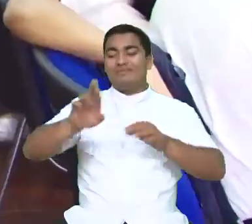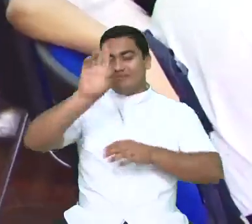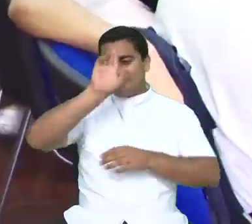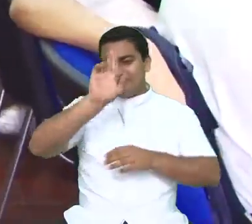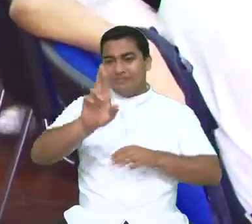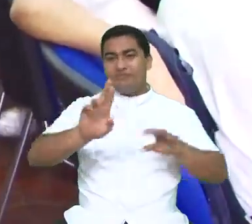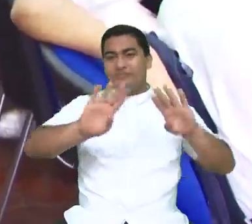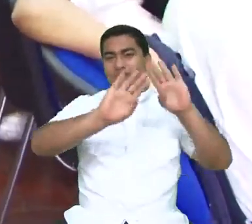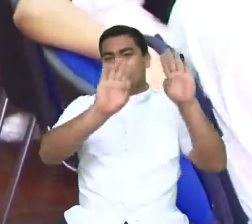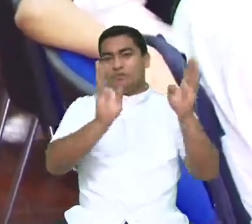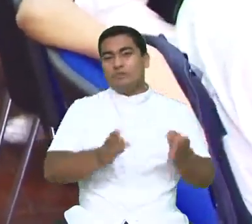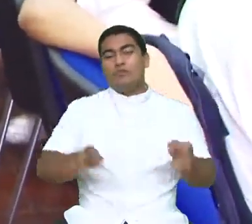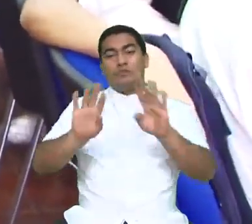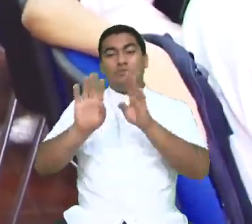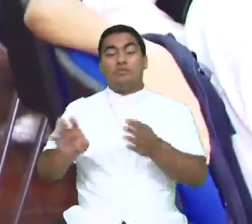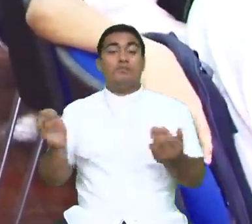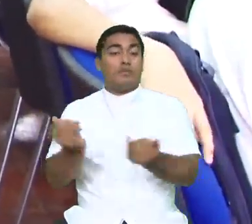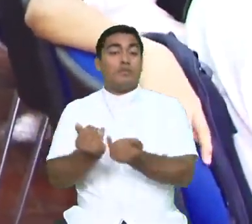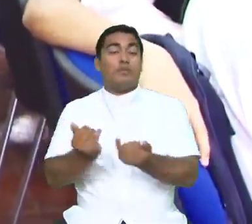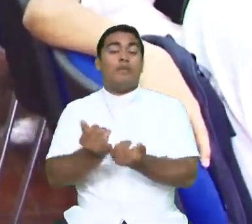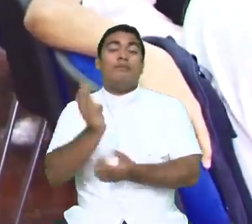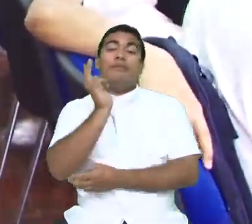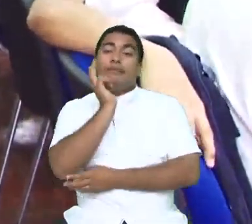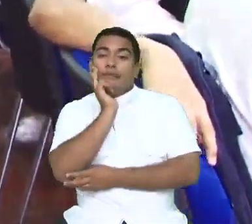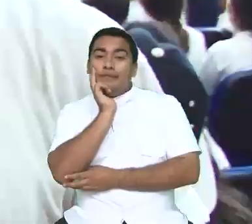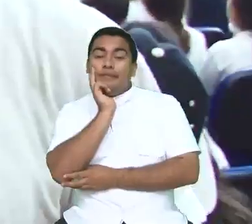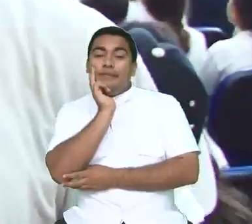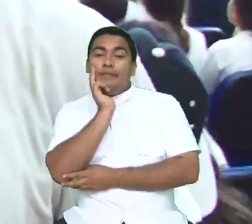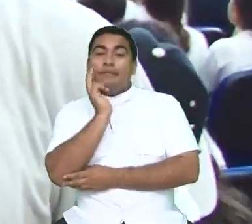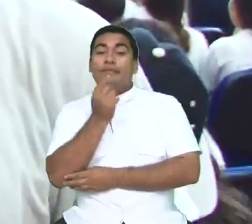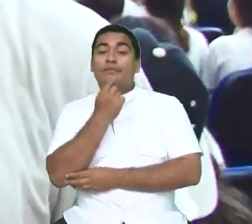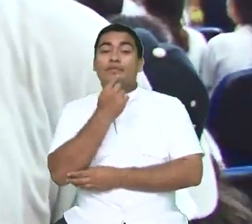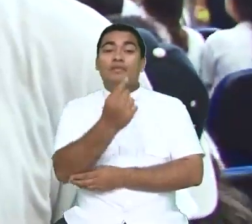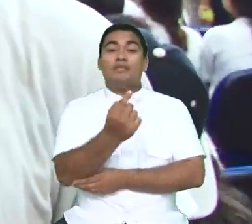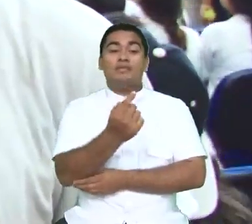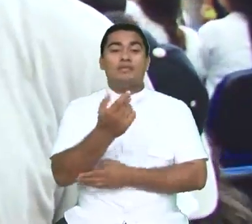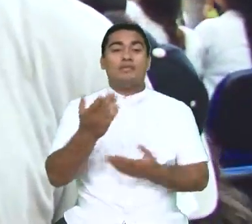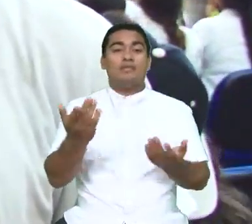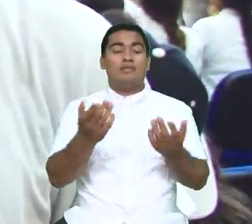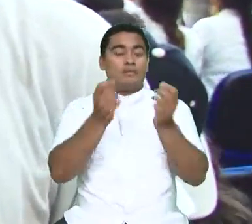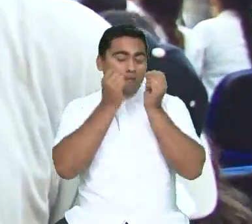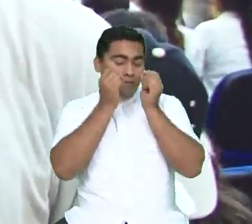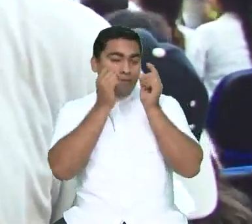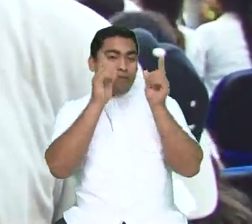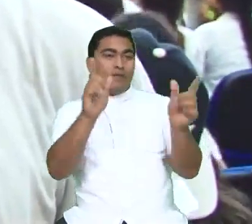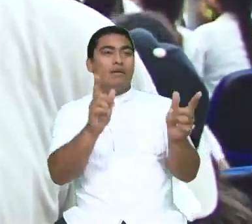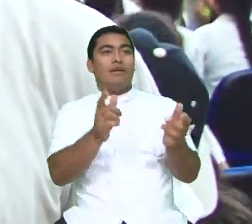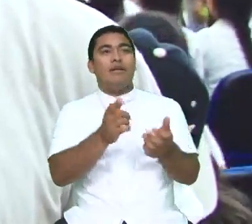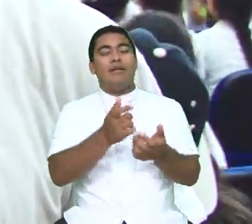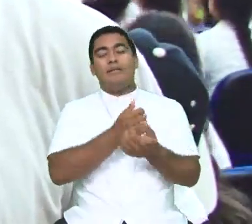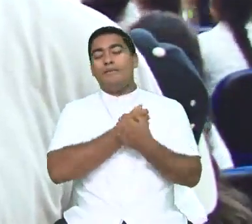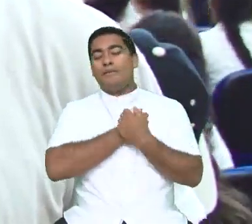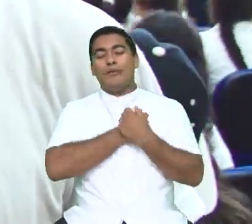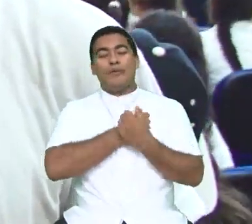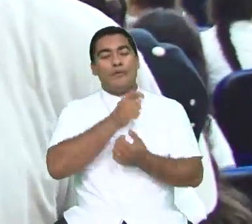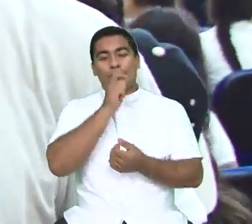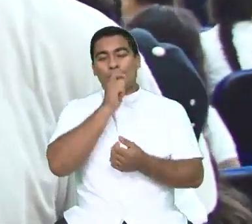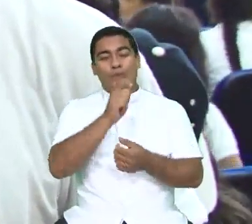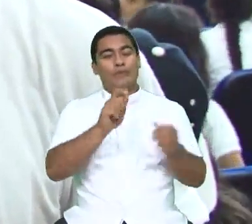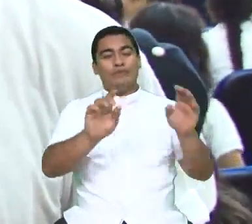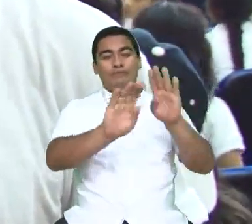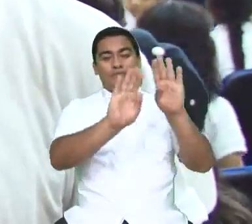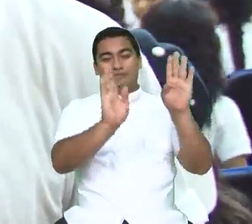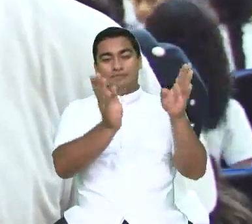que como el príncipe de las letras castellanas nos decía, él era un fiel admirador, un admirador ferviente de las mujeres,